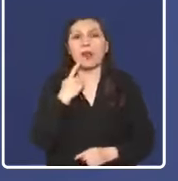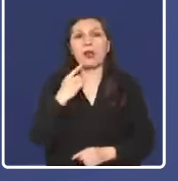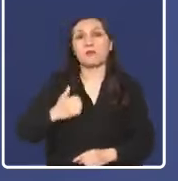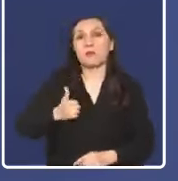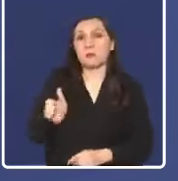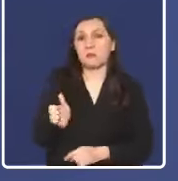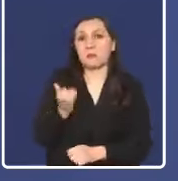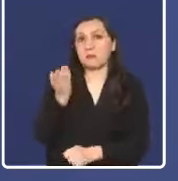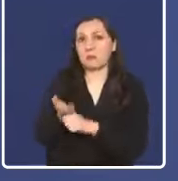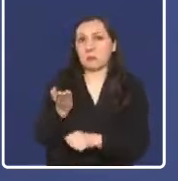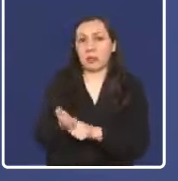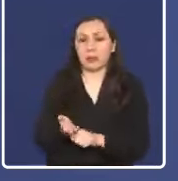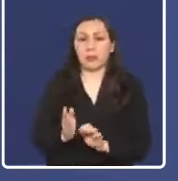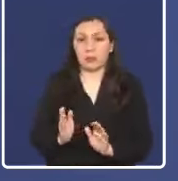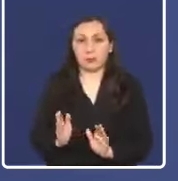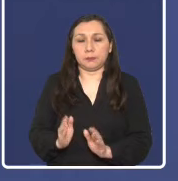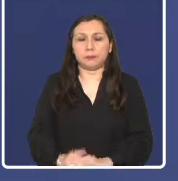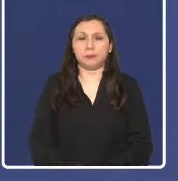le exija.